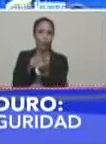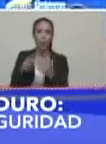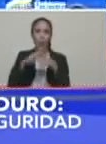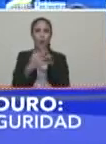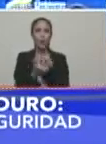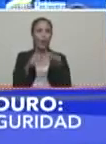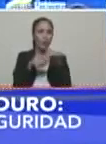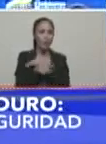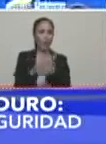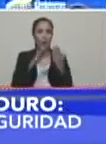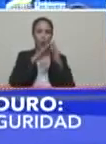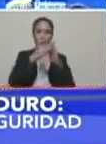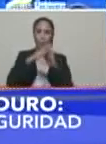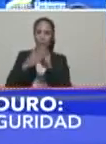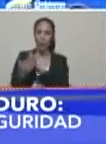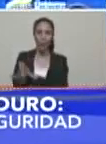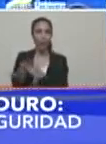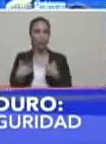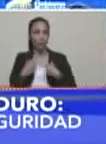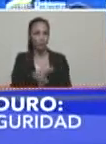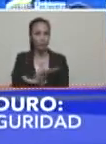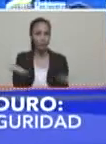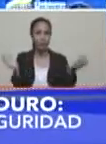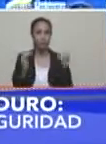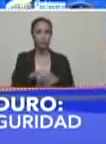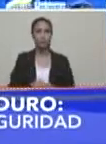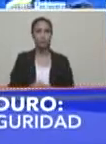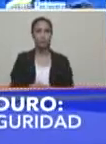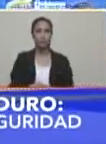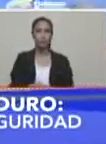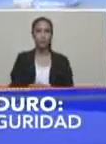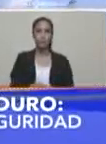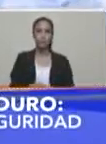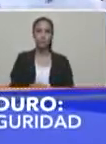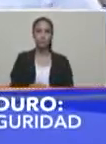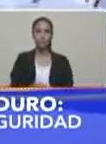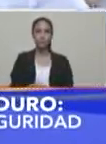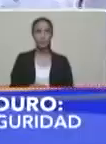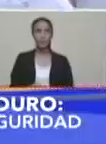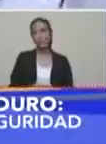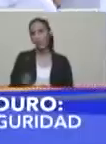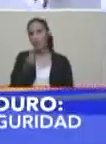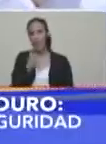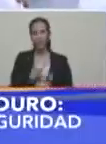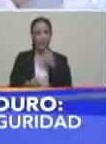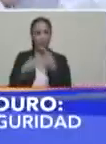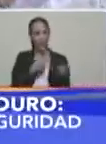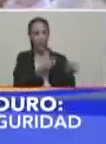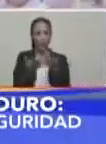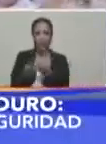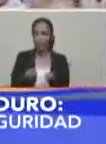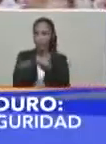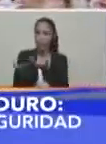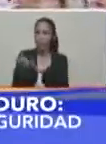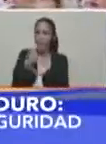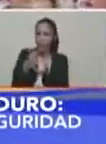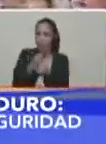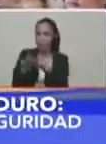llevándole salud a la gente, llevándole la palabra de aliento, llevándole la medicina directo.